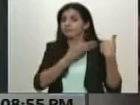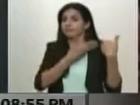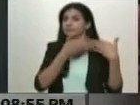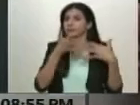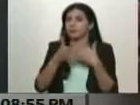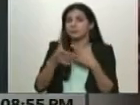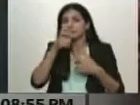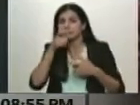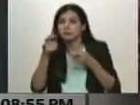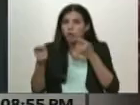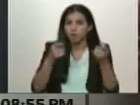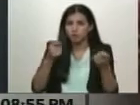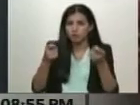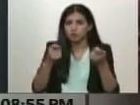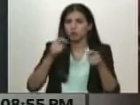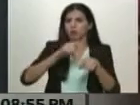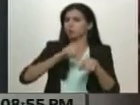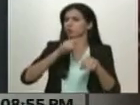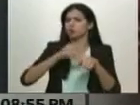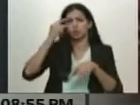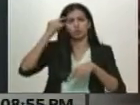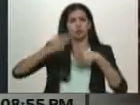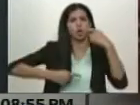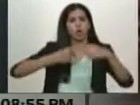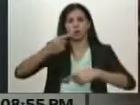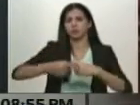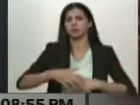pasando hora a hora, día a día.